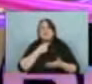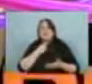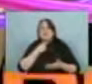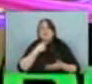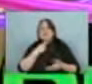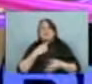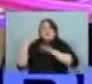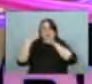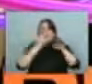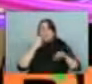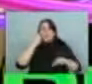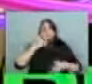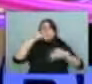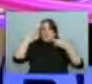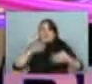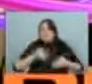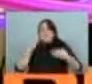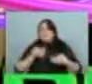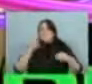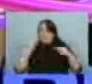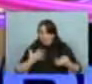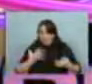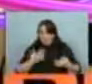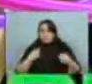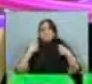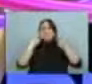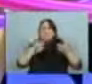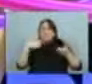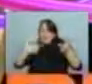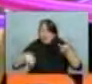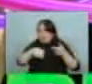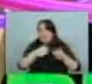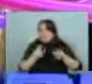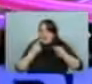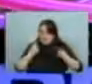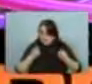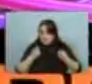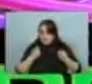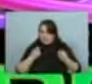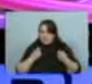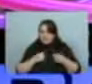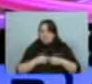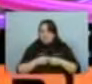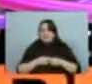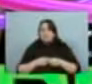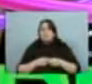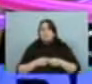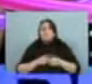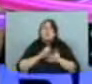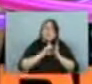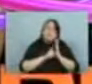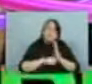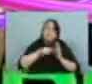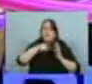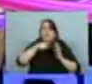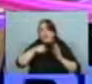príncipe azul que la rescate de su papel de reparto en esta gran farsa grande. Mientras tanto, como una cenicienta sin hada madrina a